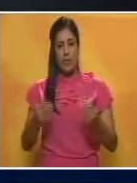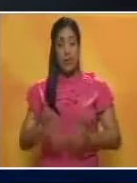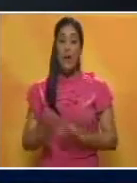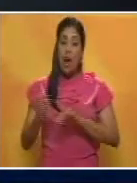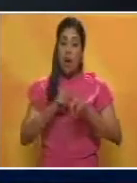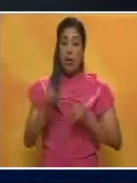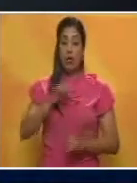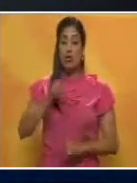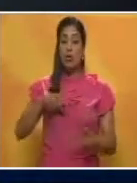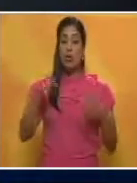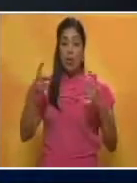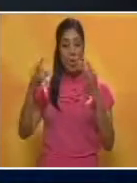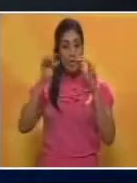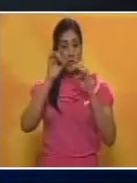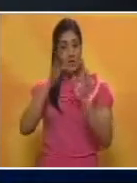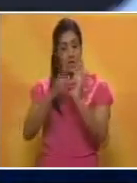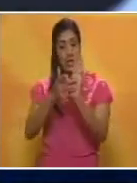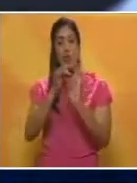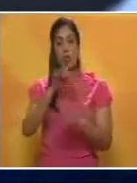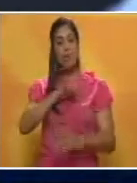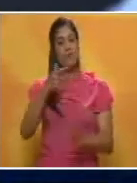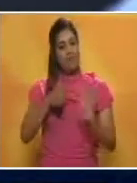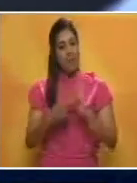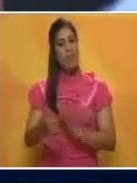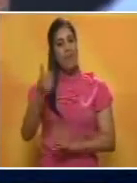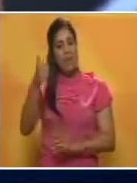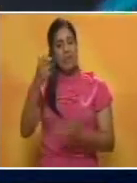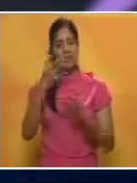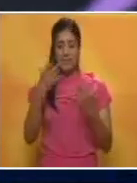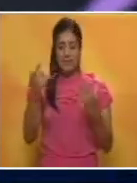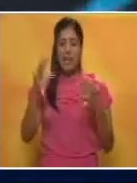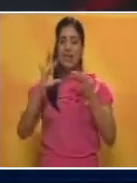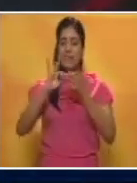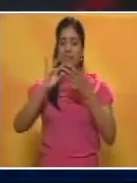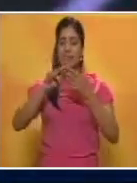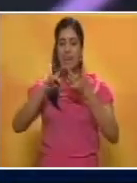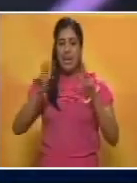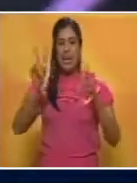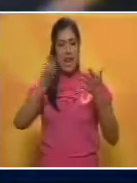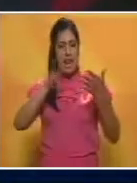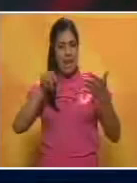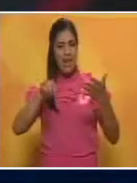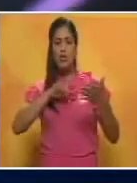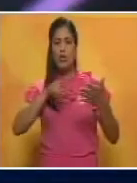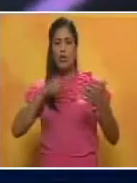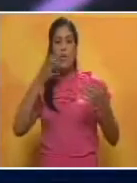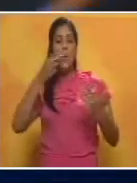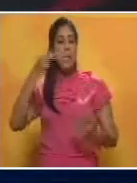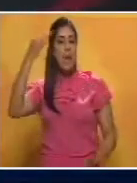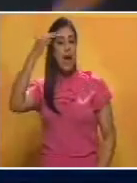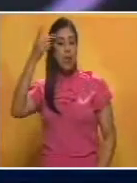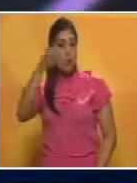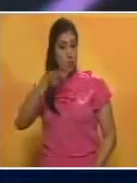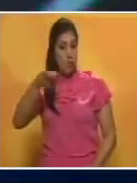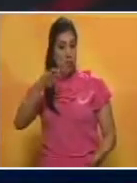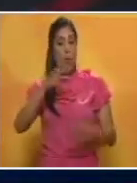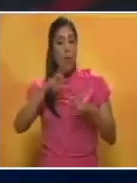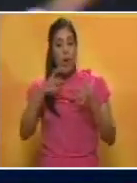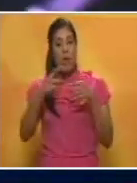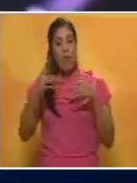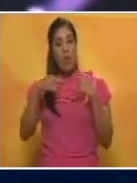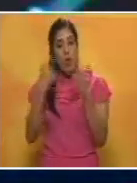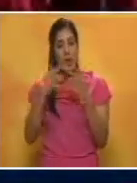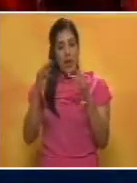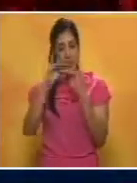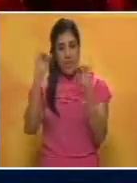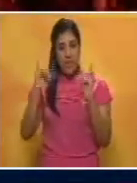Con la llegada de su nuevo disco, Miley se está mostrando más serena y en armonía. Sus letras también reflejan madurez y la búsqueda de un lugar feliz.